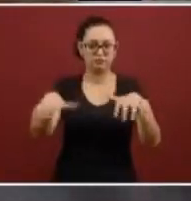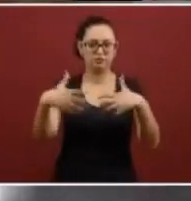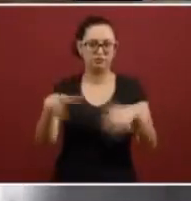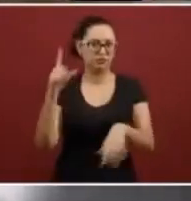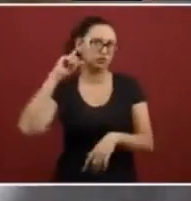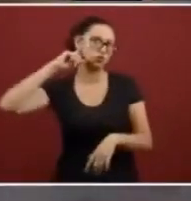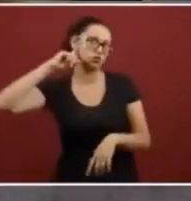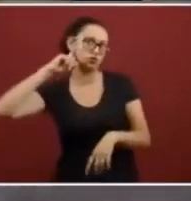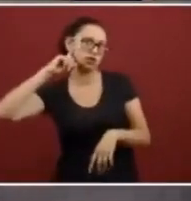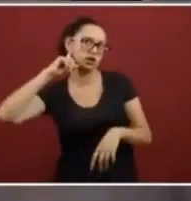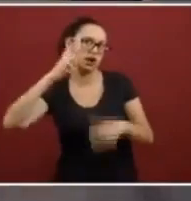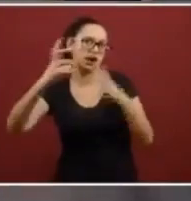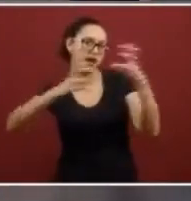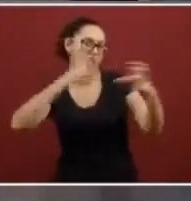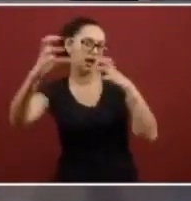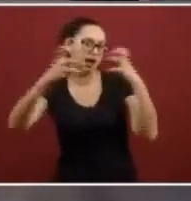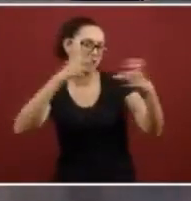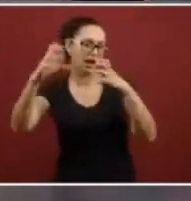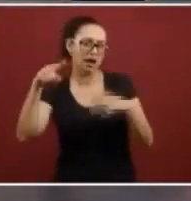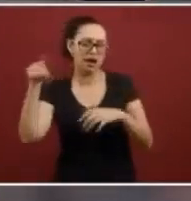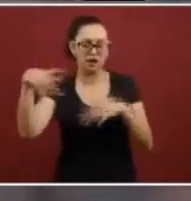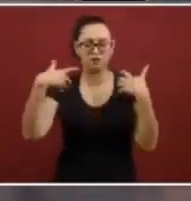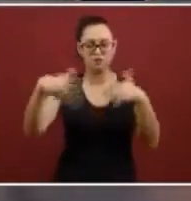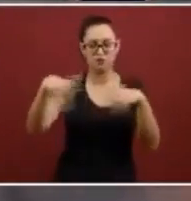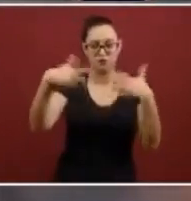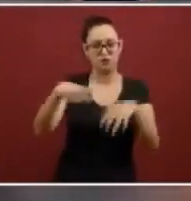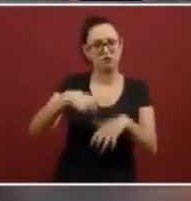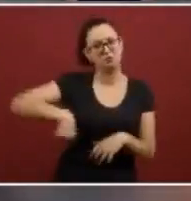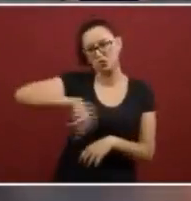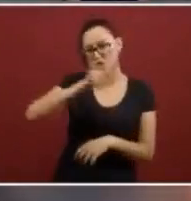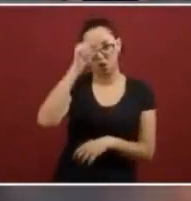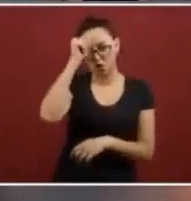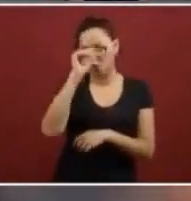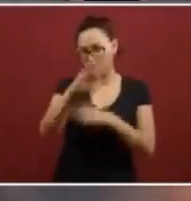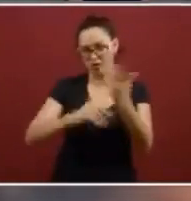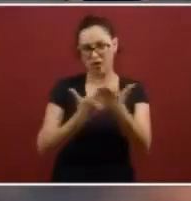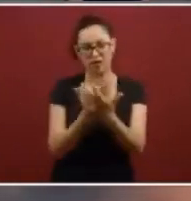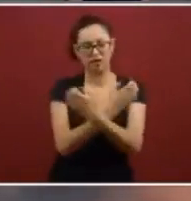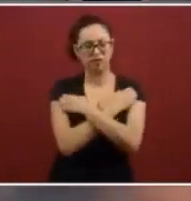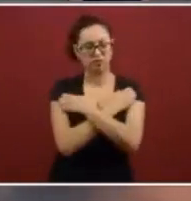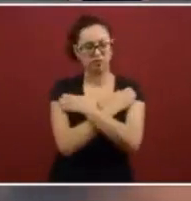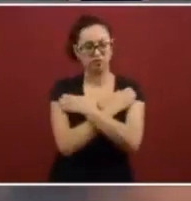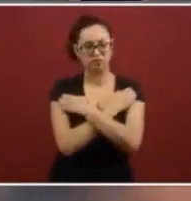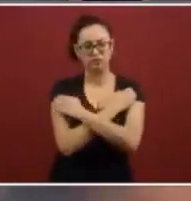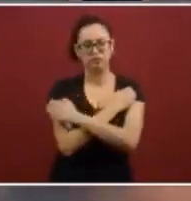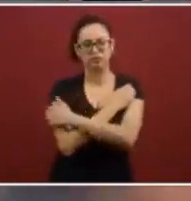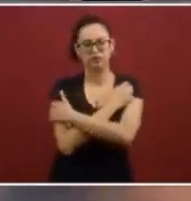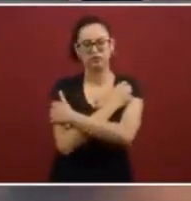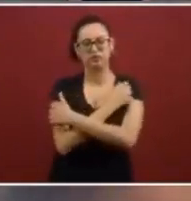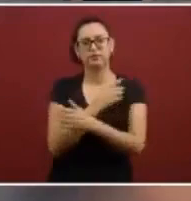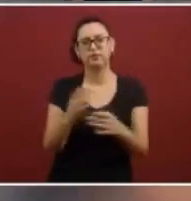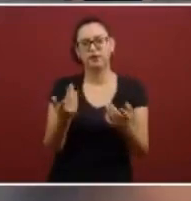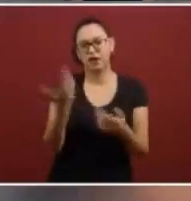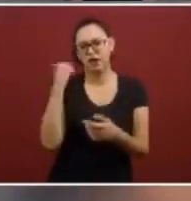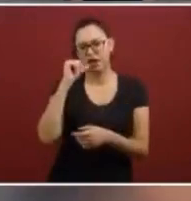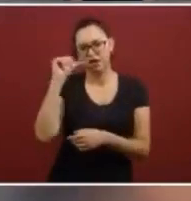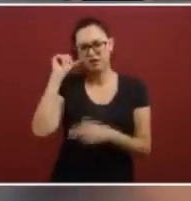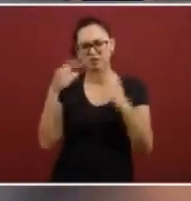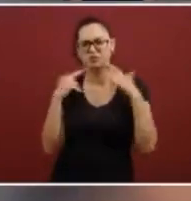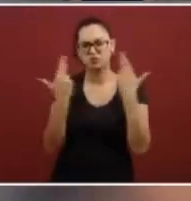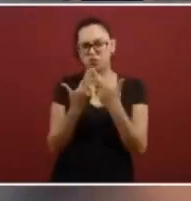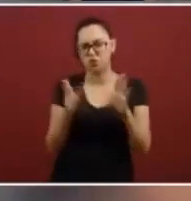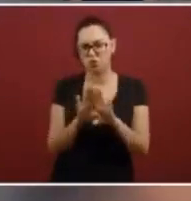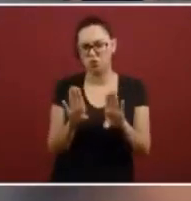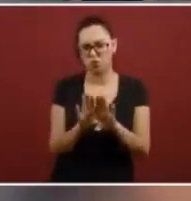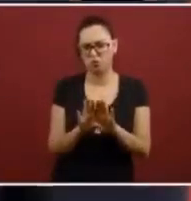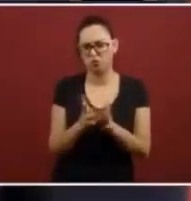la manifestación que está afuera. Al parecer no están de acuerdo con la propuesta educativa que se planteó. ¿Cómo se llevó a cabo esta Some kind reunión of